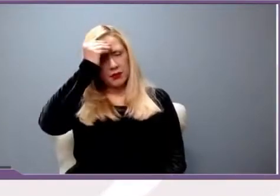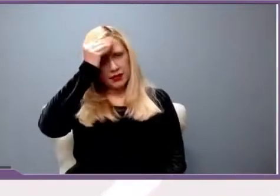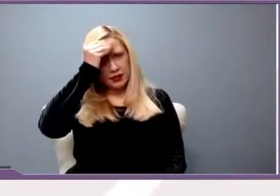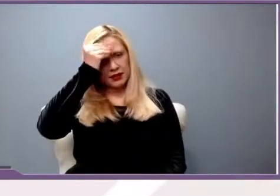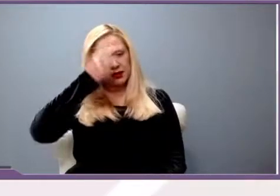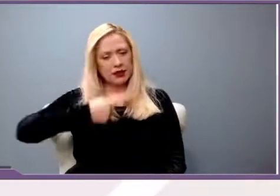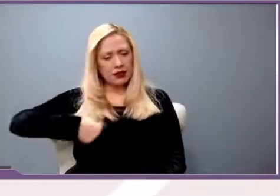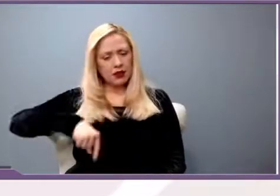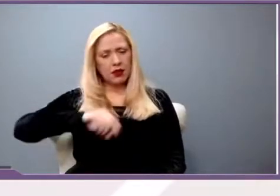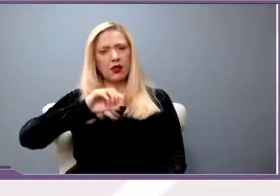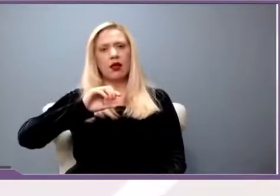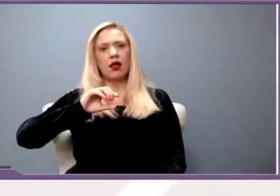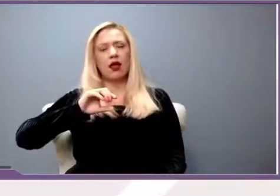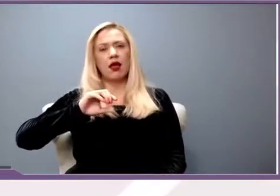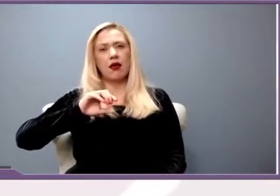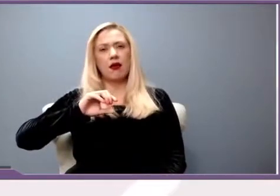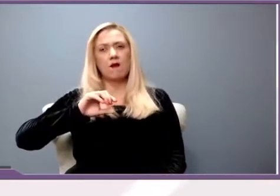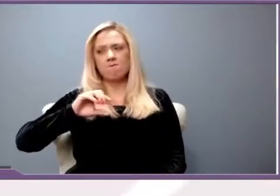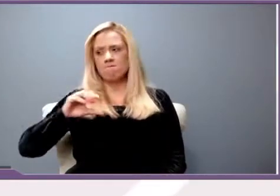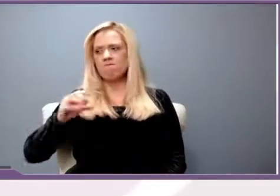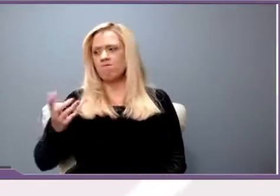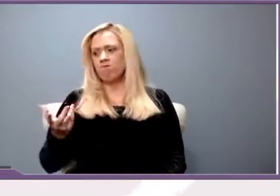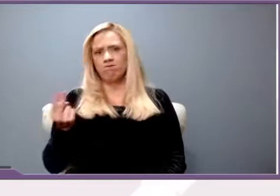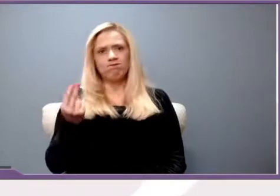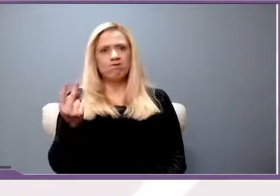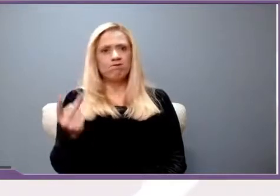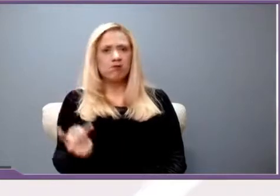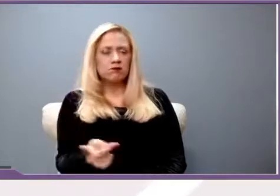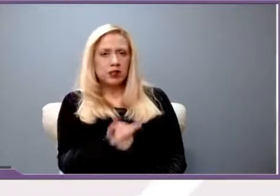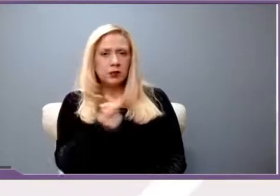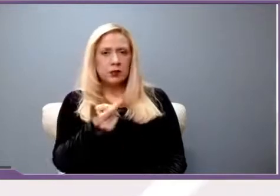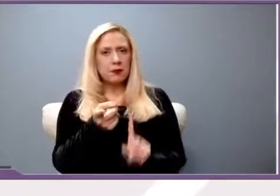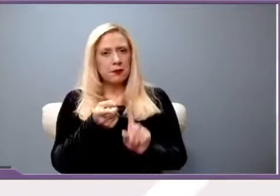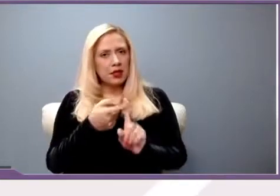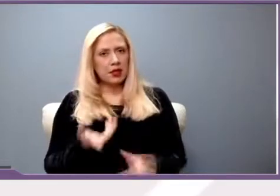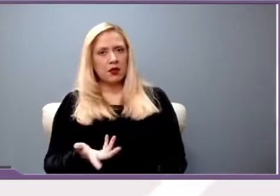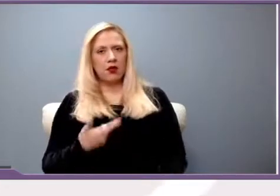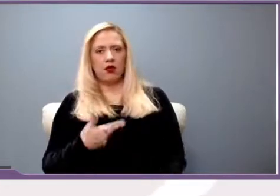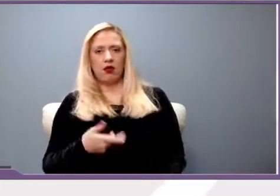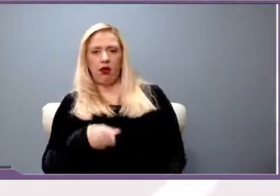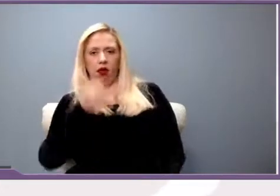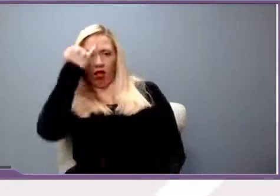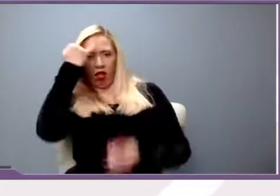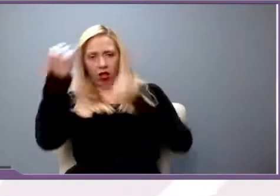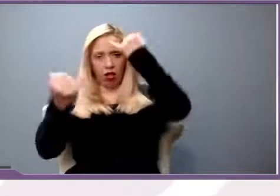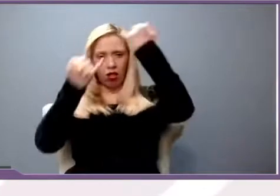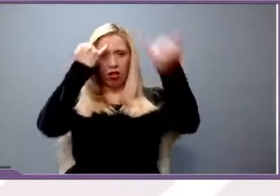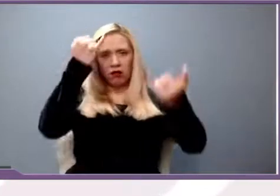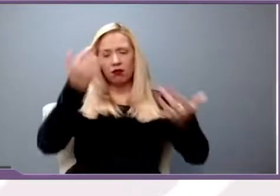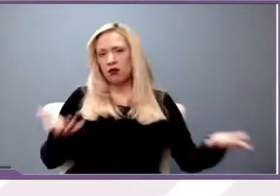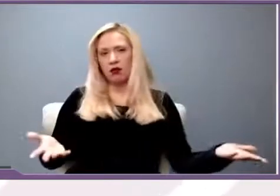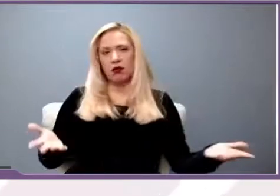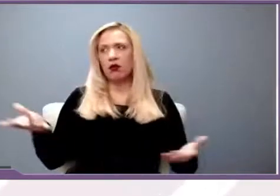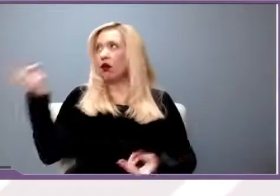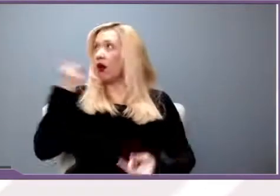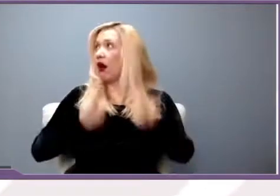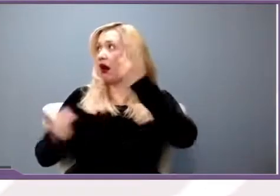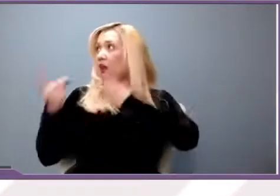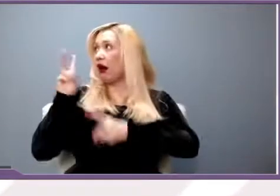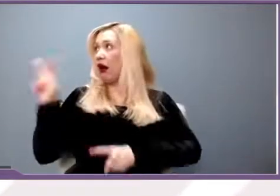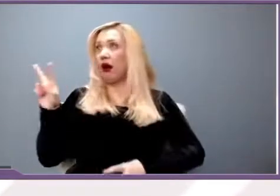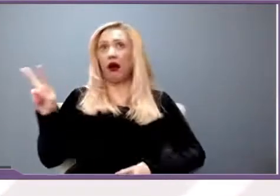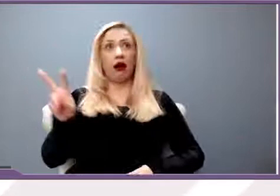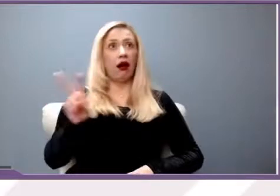o enseñarnos a preguntar y a cuestionar más a estas verdades históricas que nos han contado, ¿no? Así como